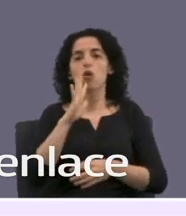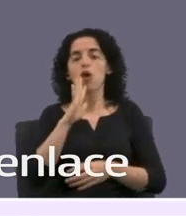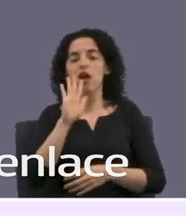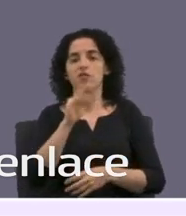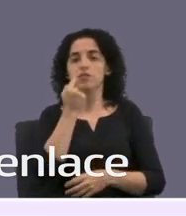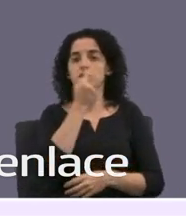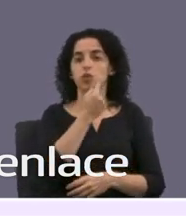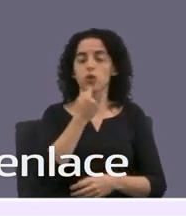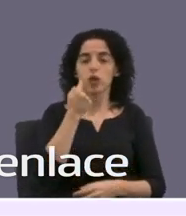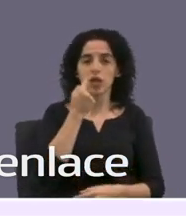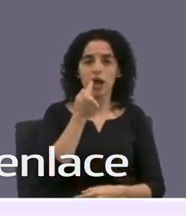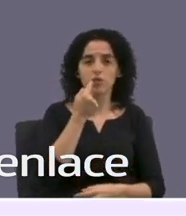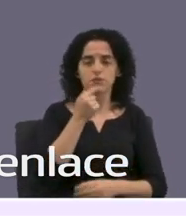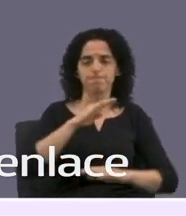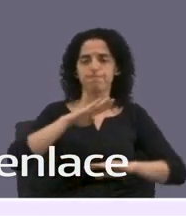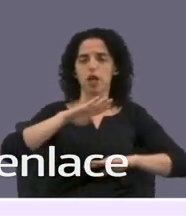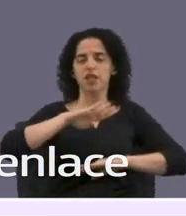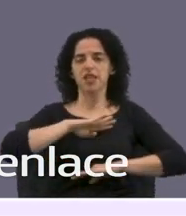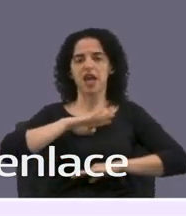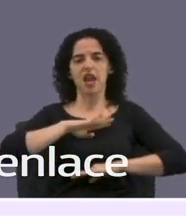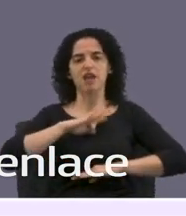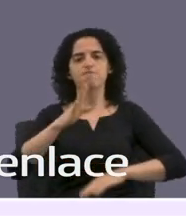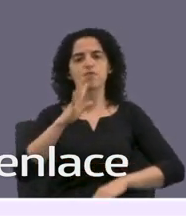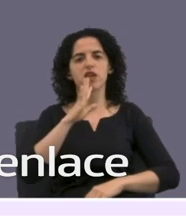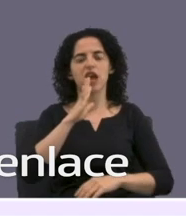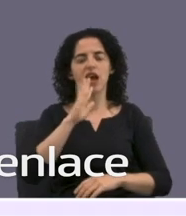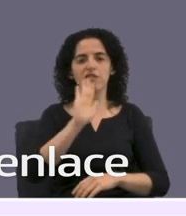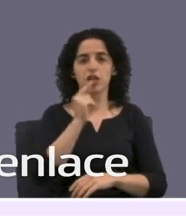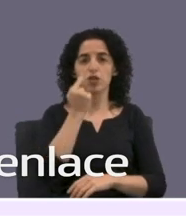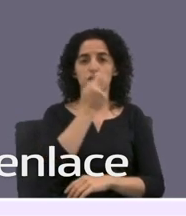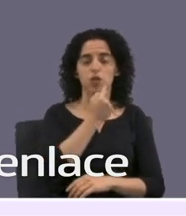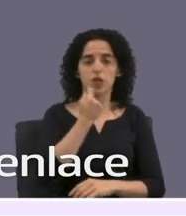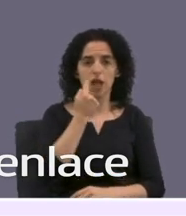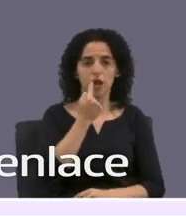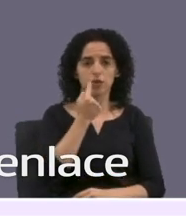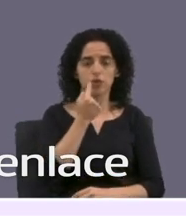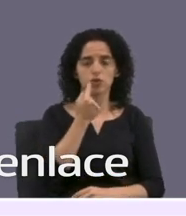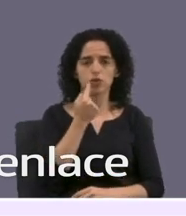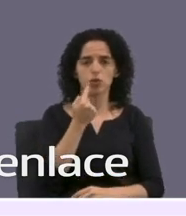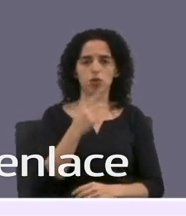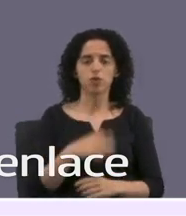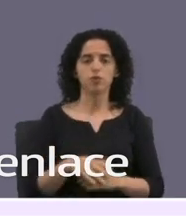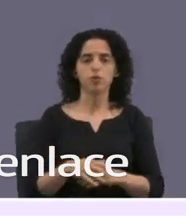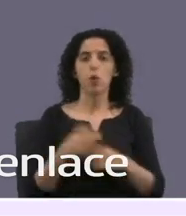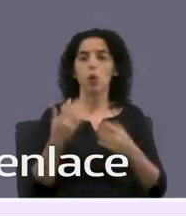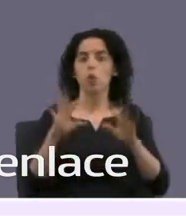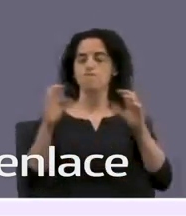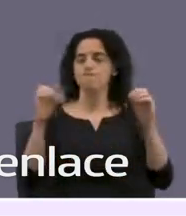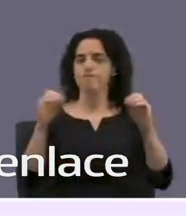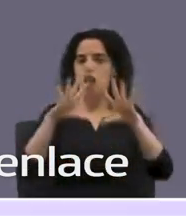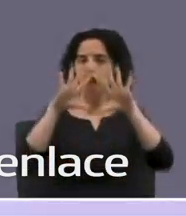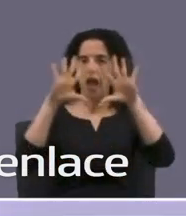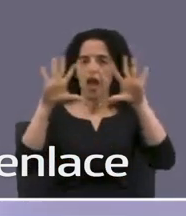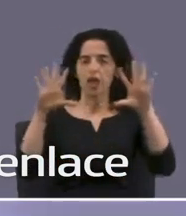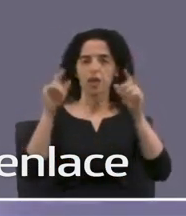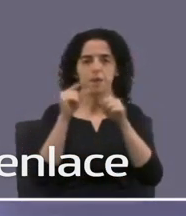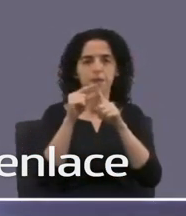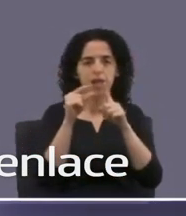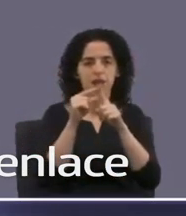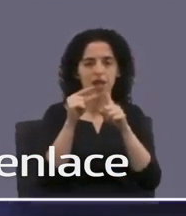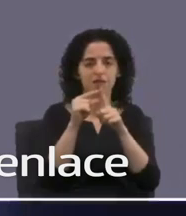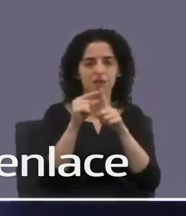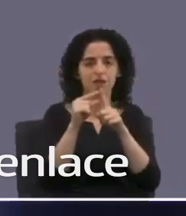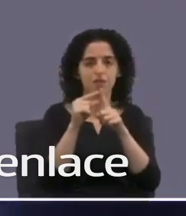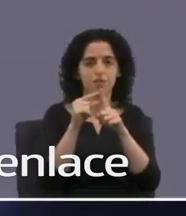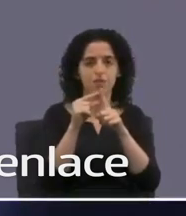de sus labios. Se saciará del producto de sus labios. ¿Qué claridad